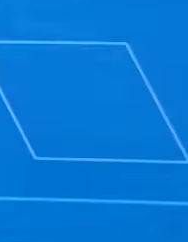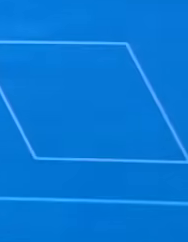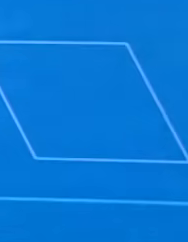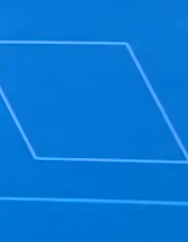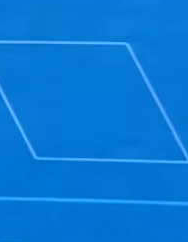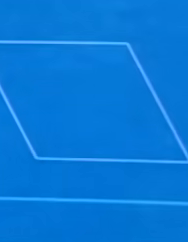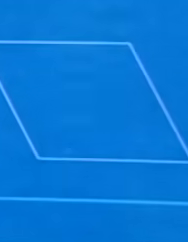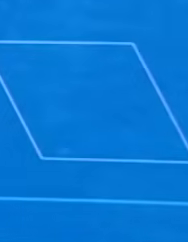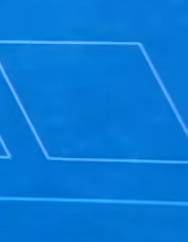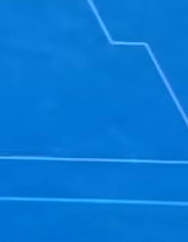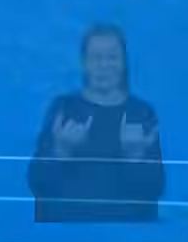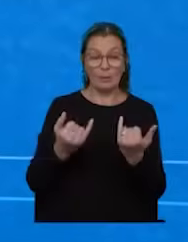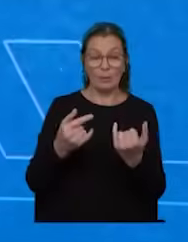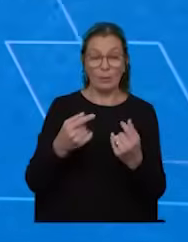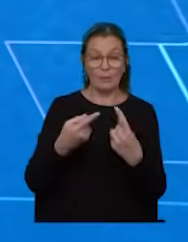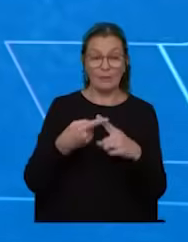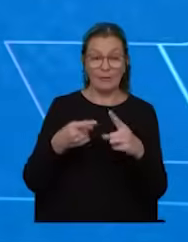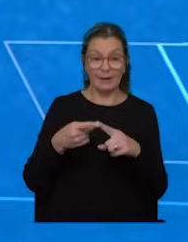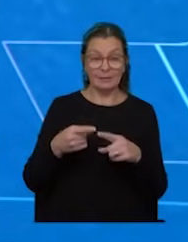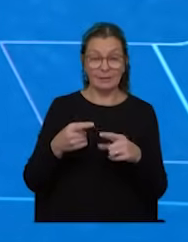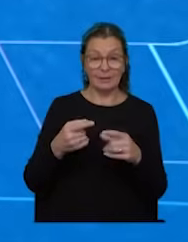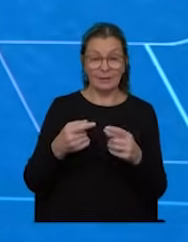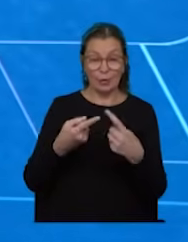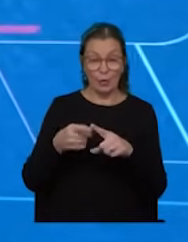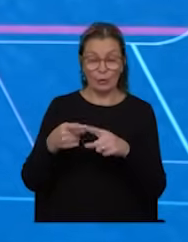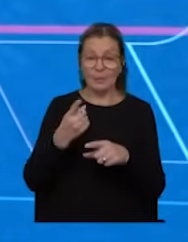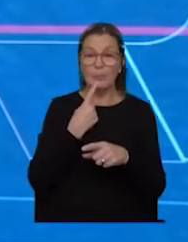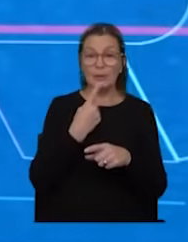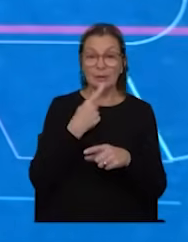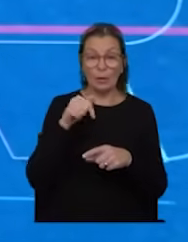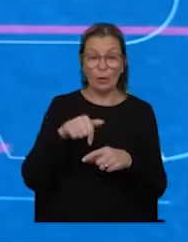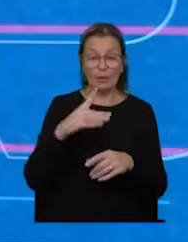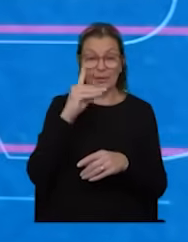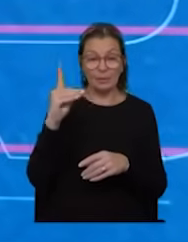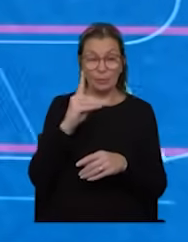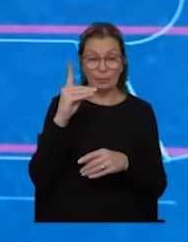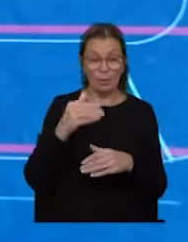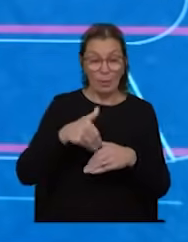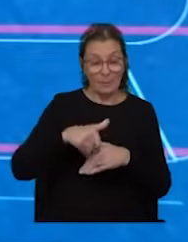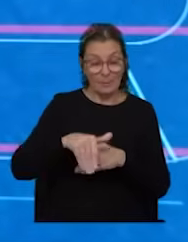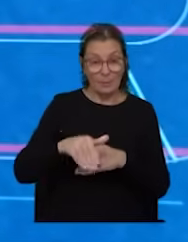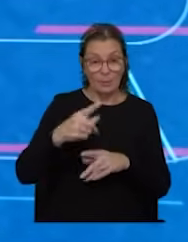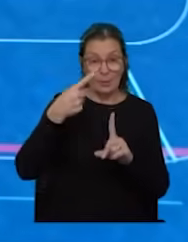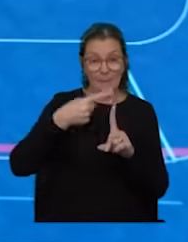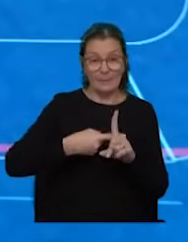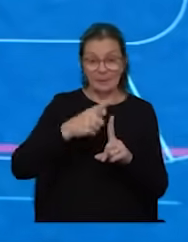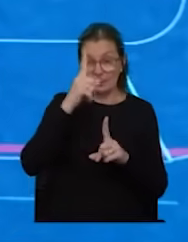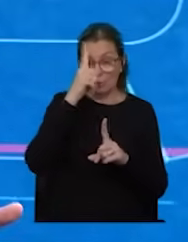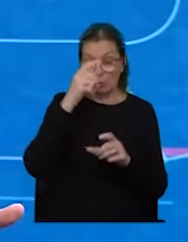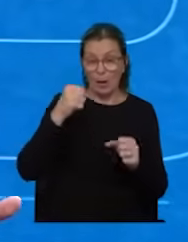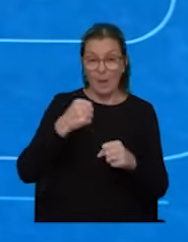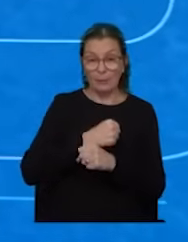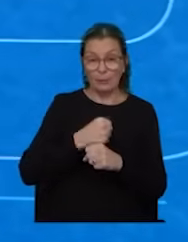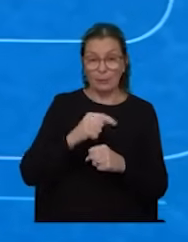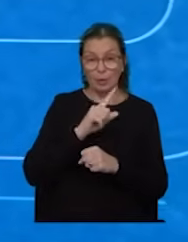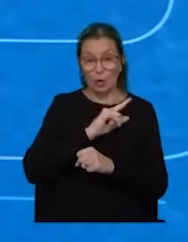una jornada marcada por distintos acontecimientos políticos hoy en diputados se postergó para el mes de julio la aprobación